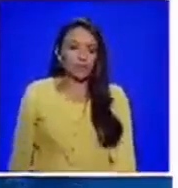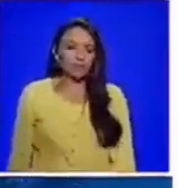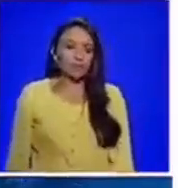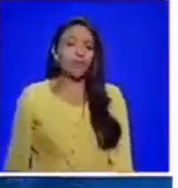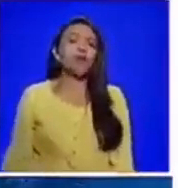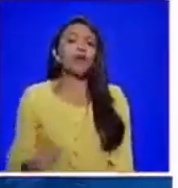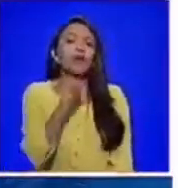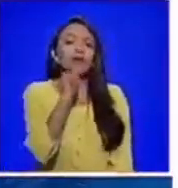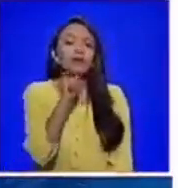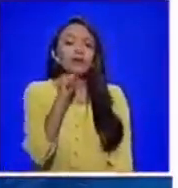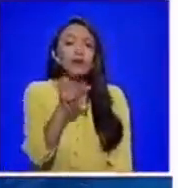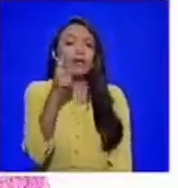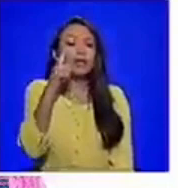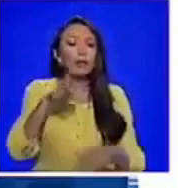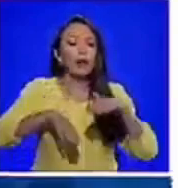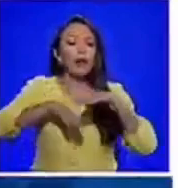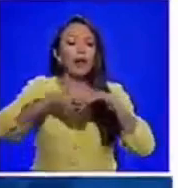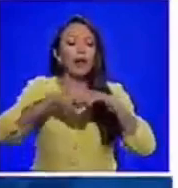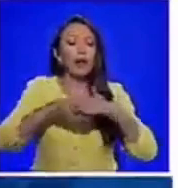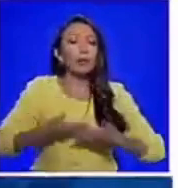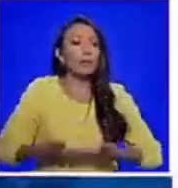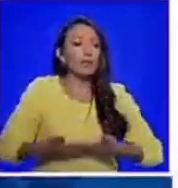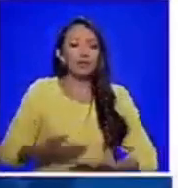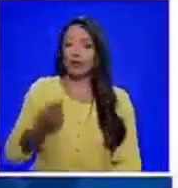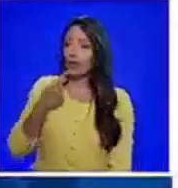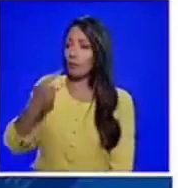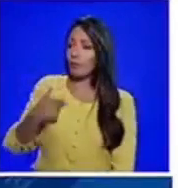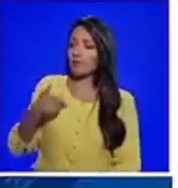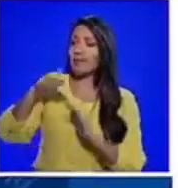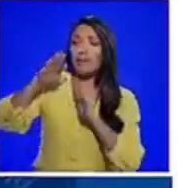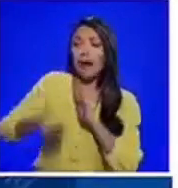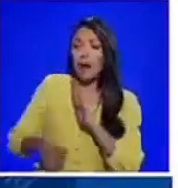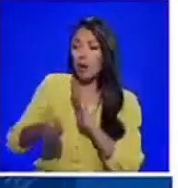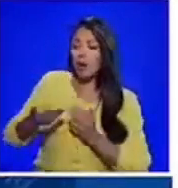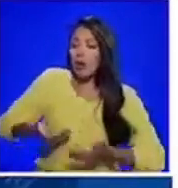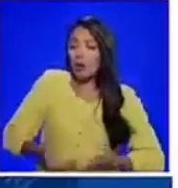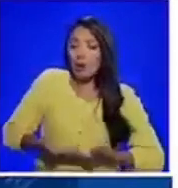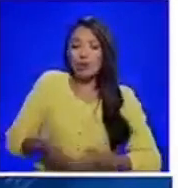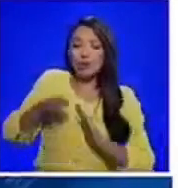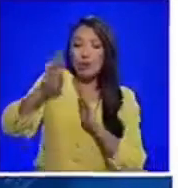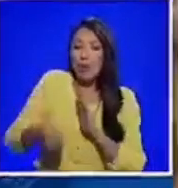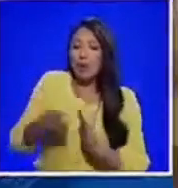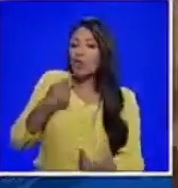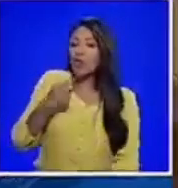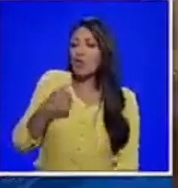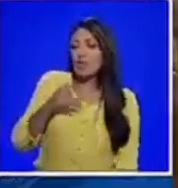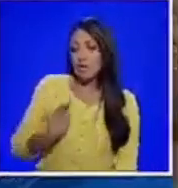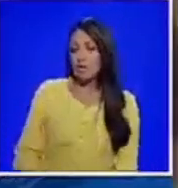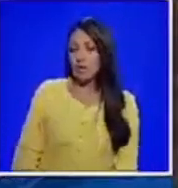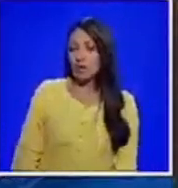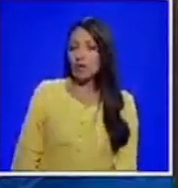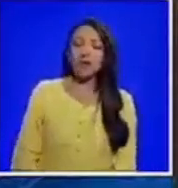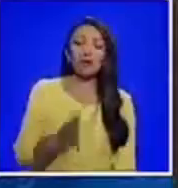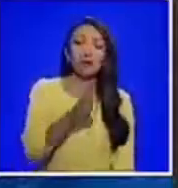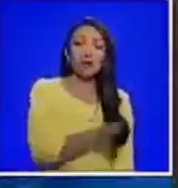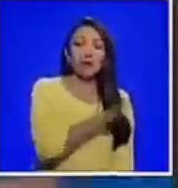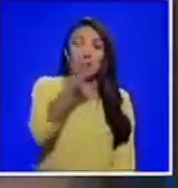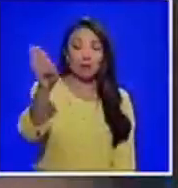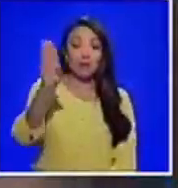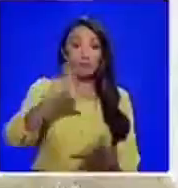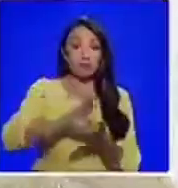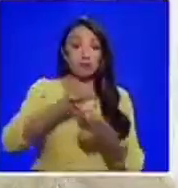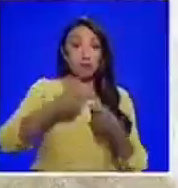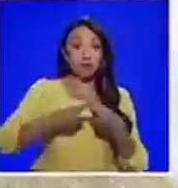para llegar peso. ¿Está bajo de peso? Sí, bajísimo está peso. Para llegar al centro de salud más